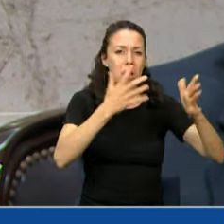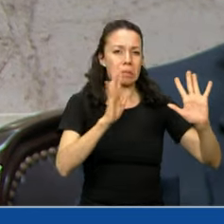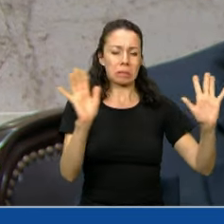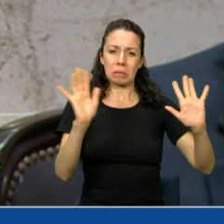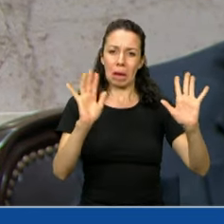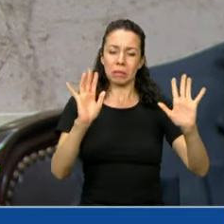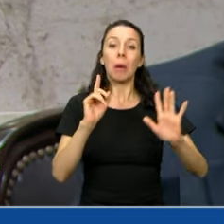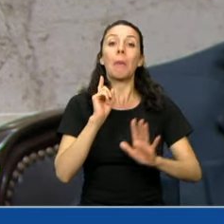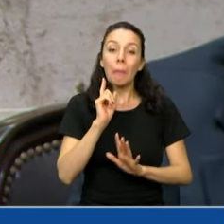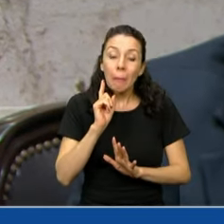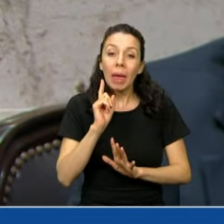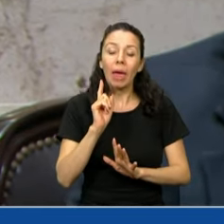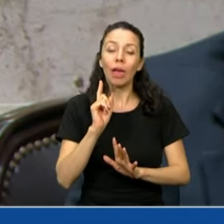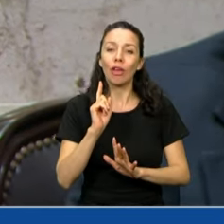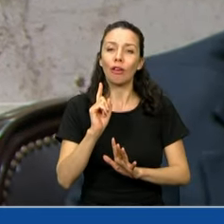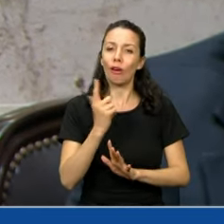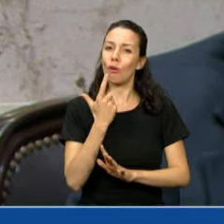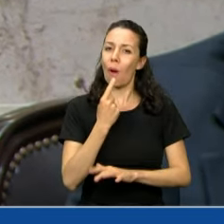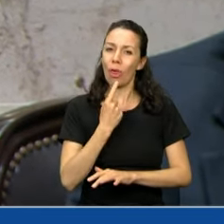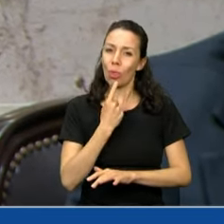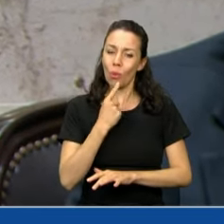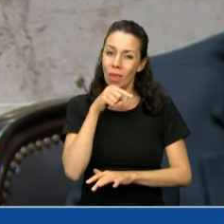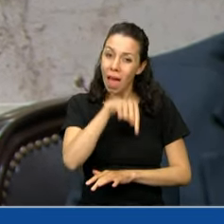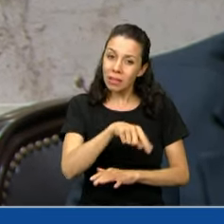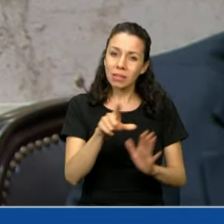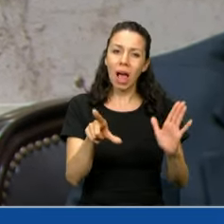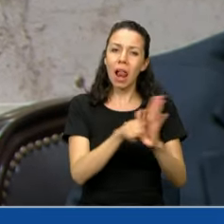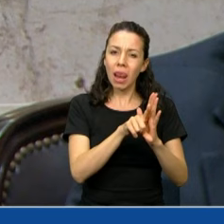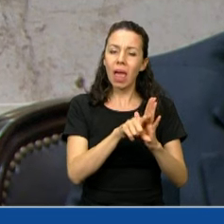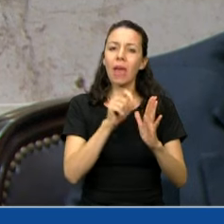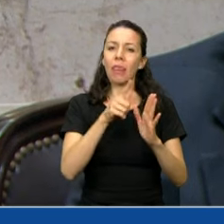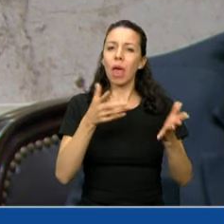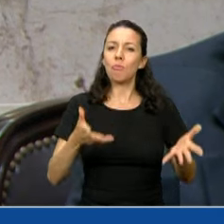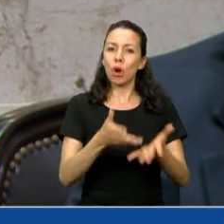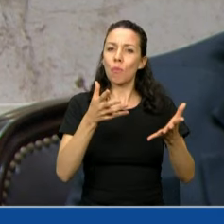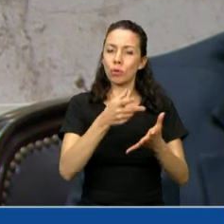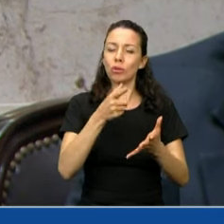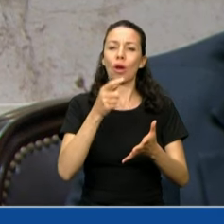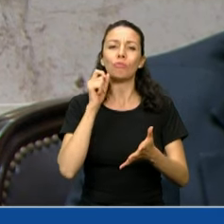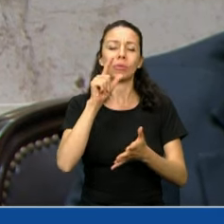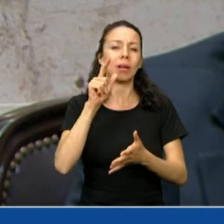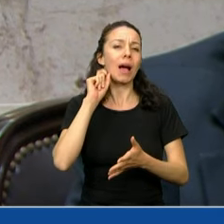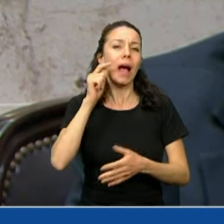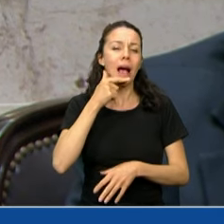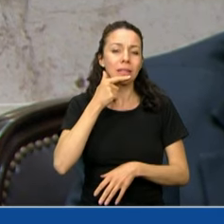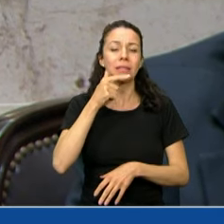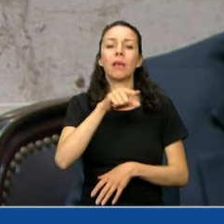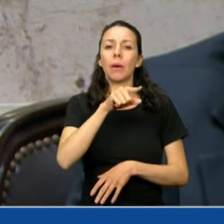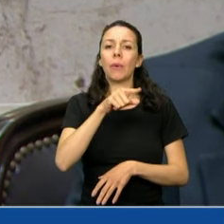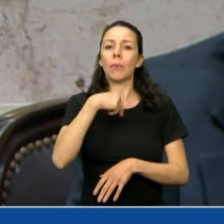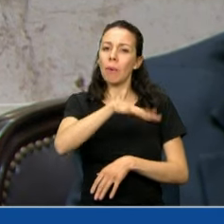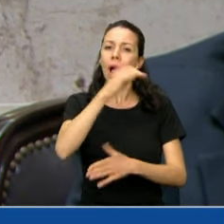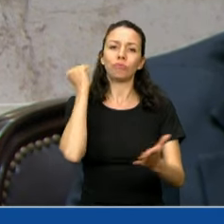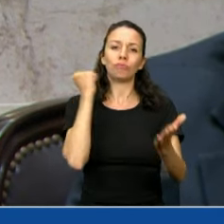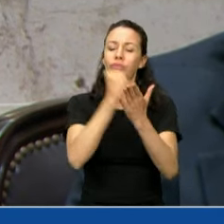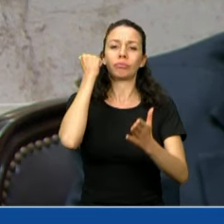no tengan dudas que esta ley de promoción para el gnl va a marcar un hito en el desarrollo energético